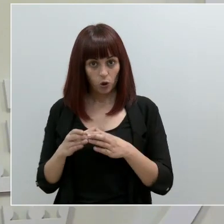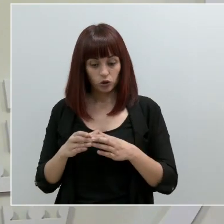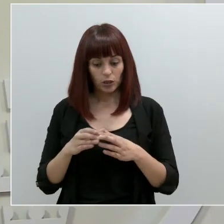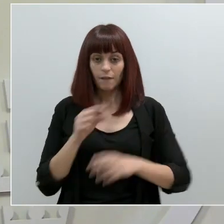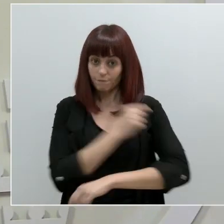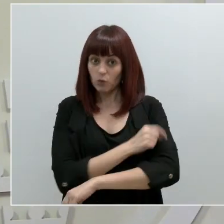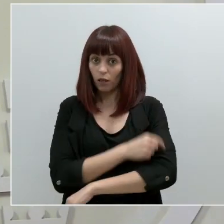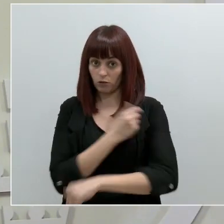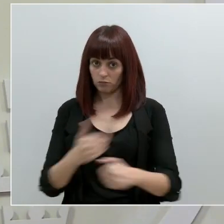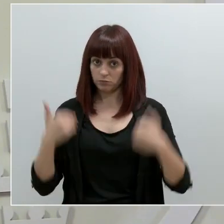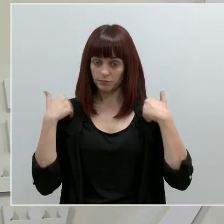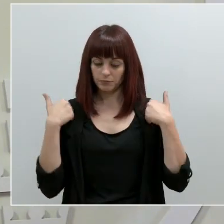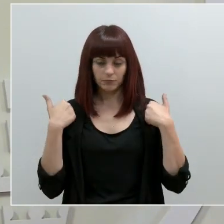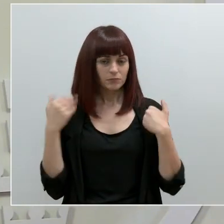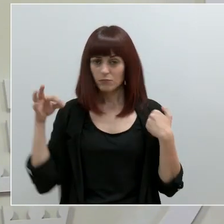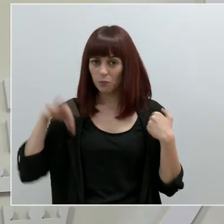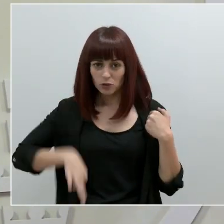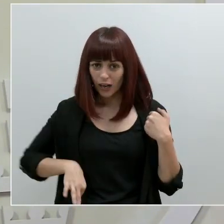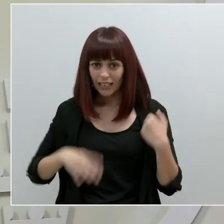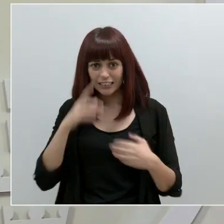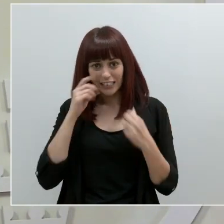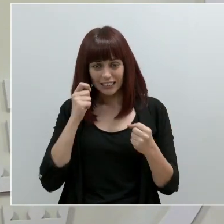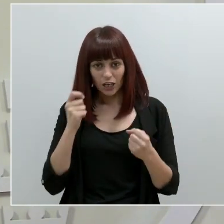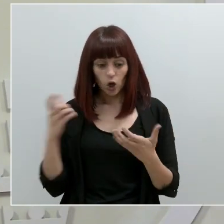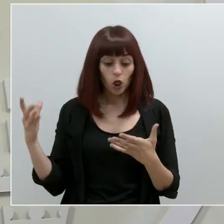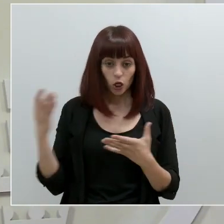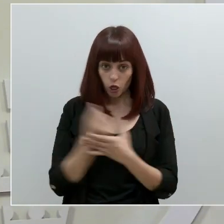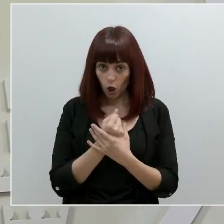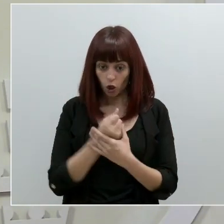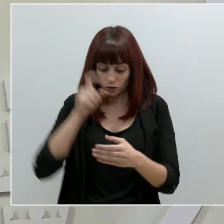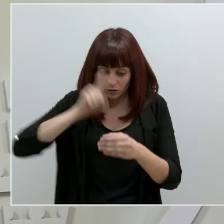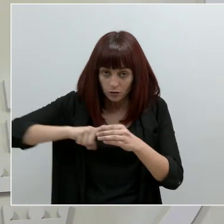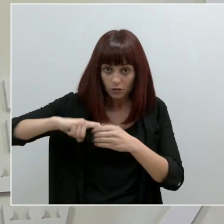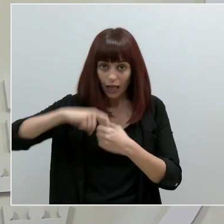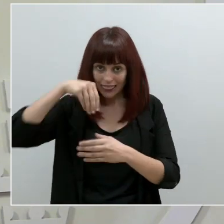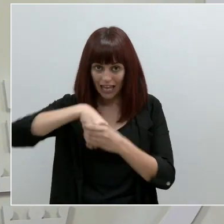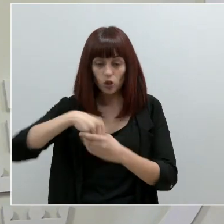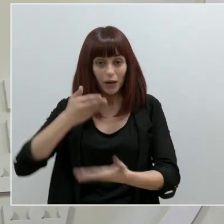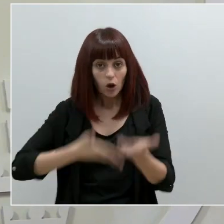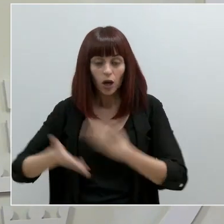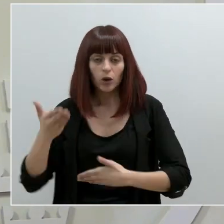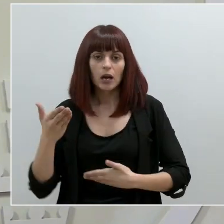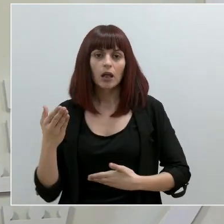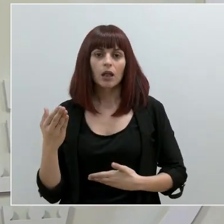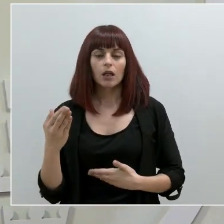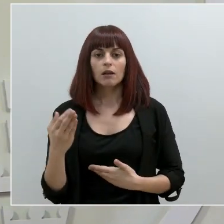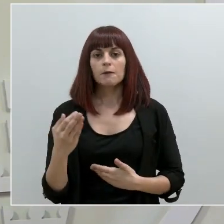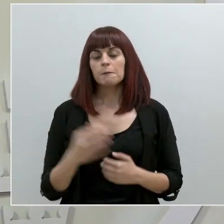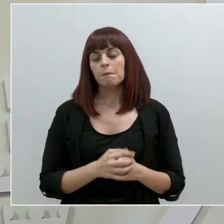vacunación, todos los profesionales sanitarios que estén habilitados y que puedan colaborar,